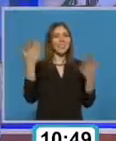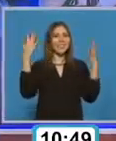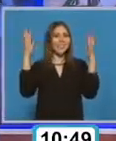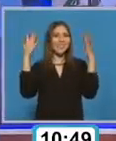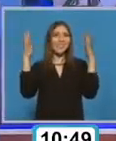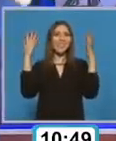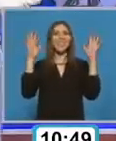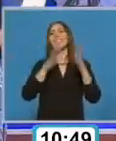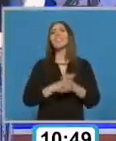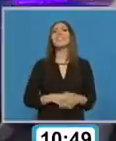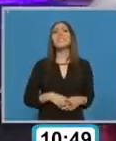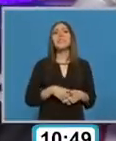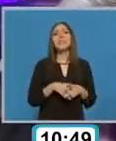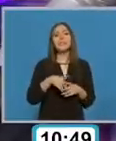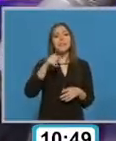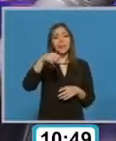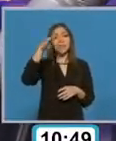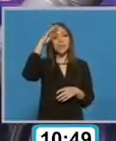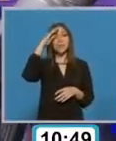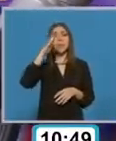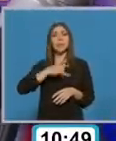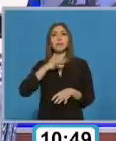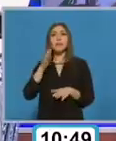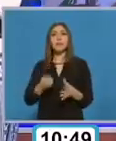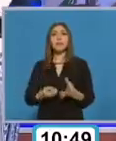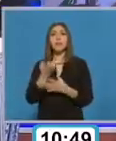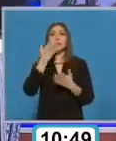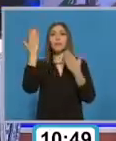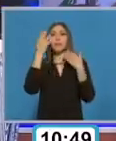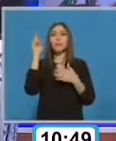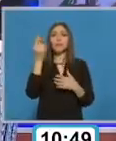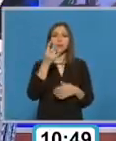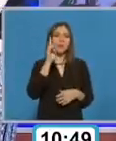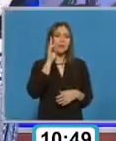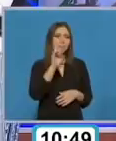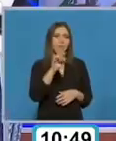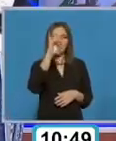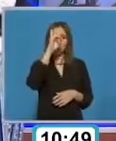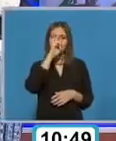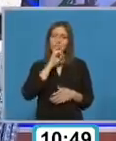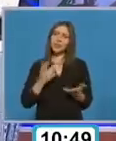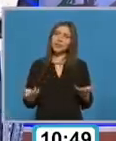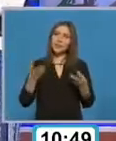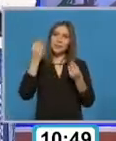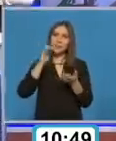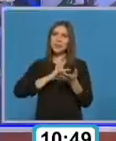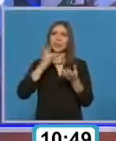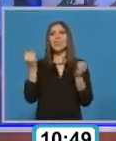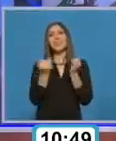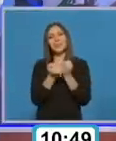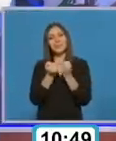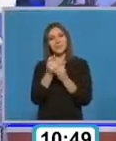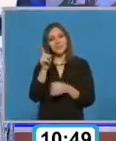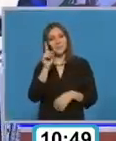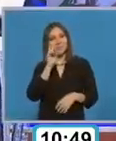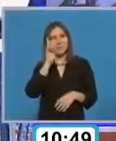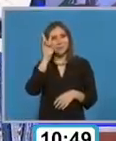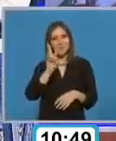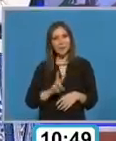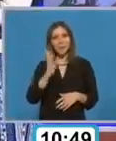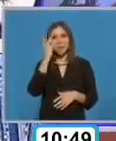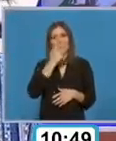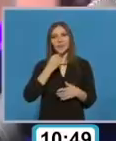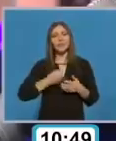¡Venga! Yo parece que vengo de la universidad, ¿verdad? Pero sí, no importa. Sí, pero igual. te ves guapísimo. Ah, muchas gracias. Igualmente, el outfit, como